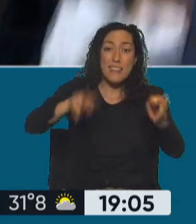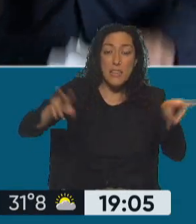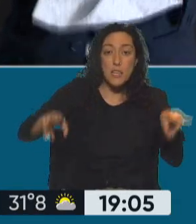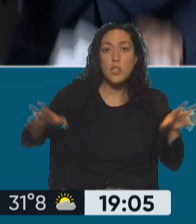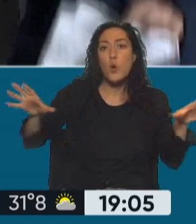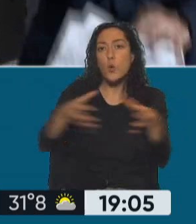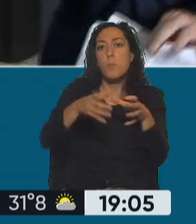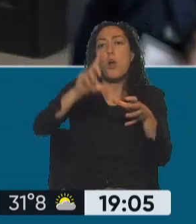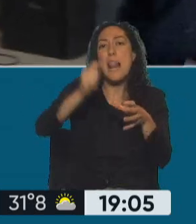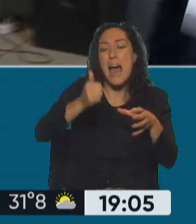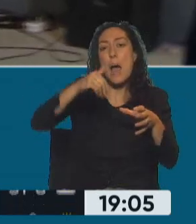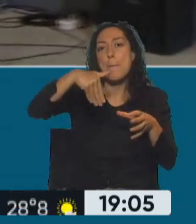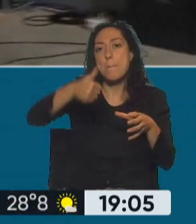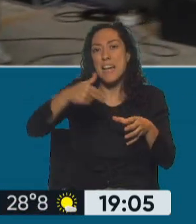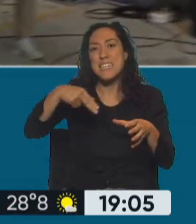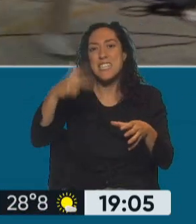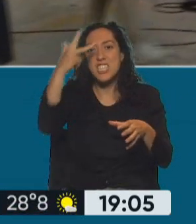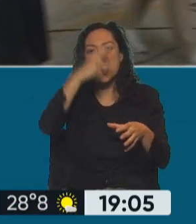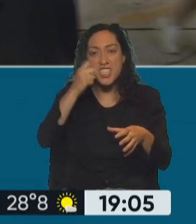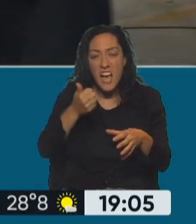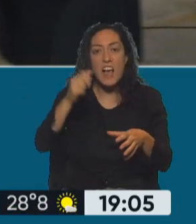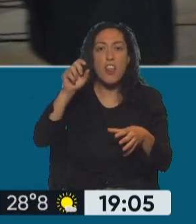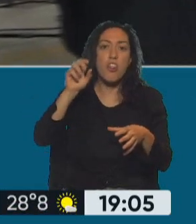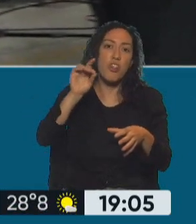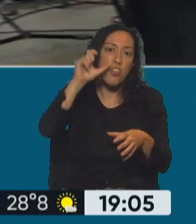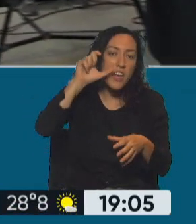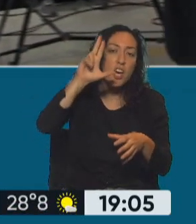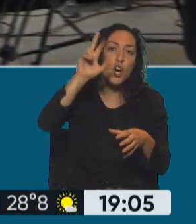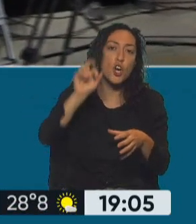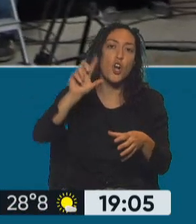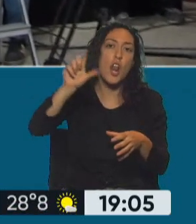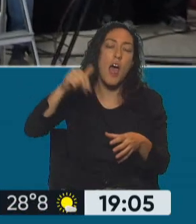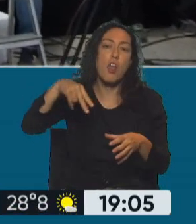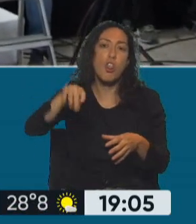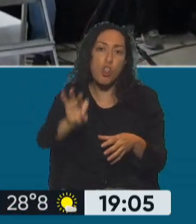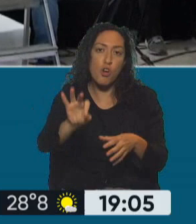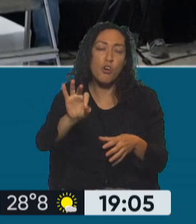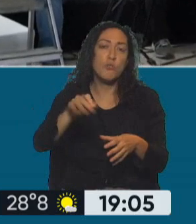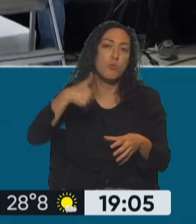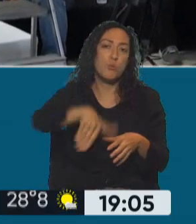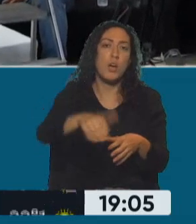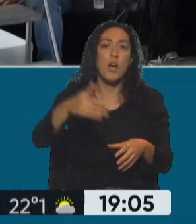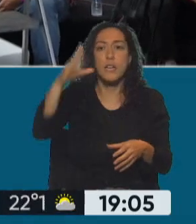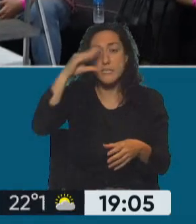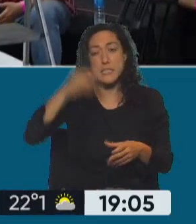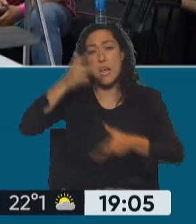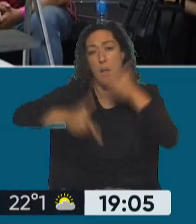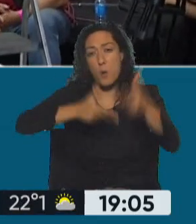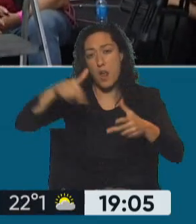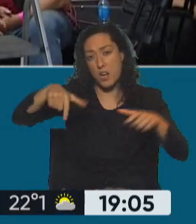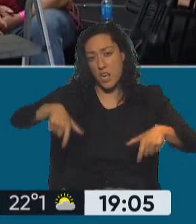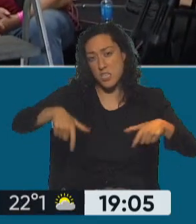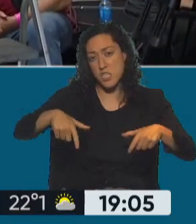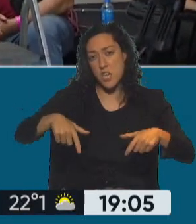con Cristina Fernández de Kirchner como única oradora aquí en el Estadio Único Diego Armando Maradona de La Plata. Muy bien,